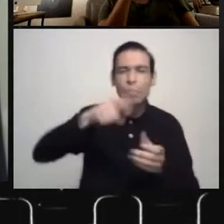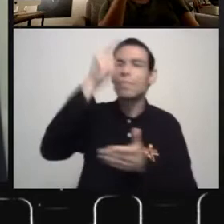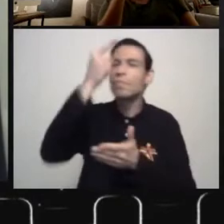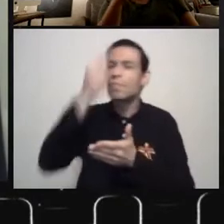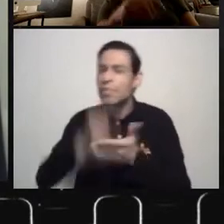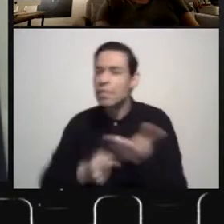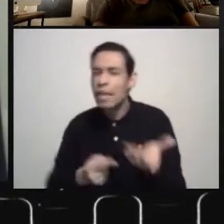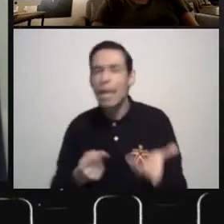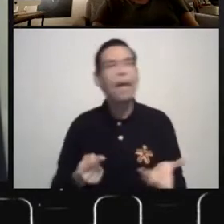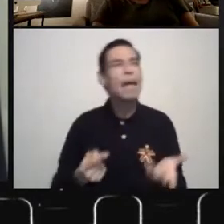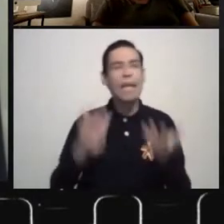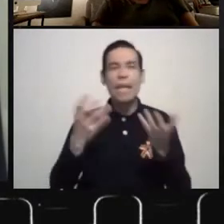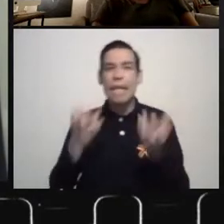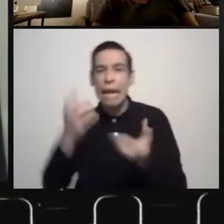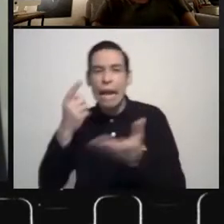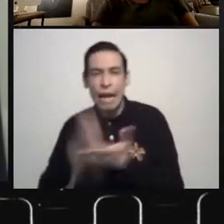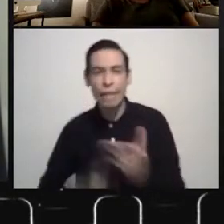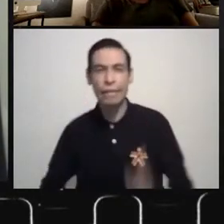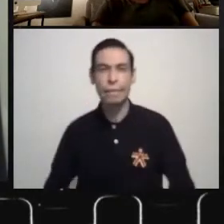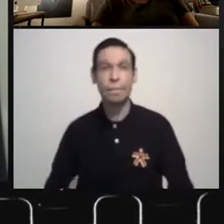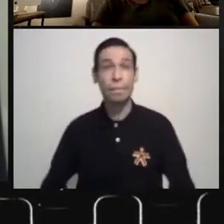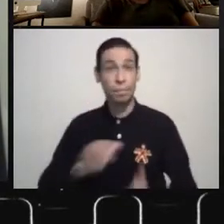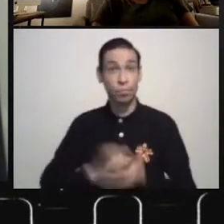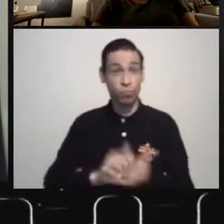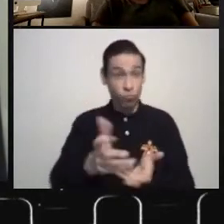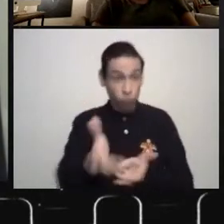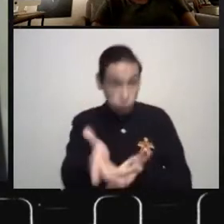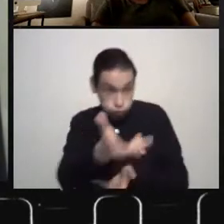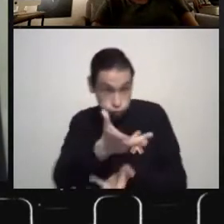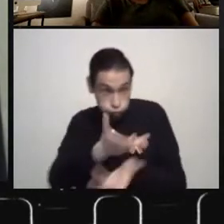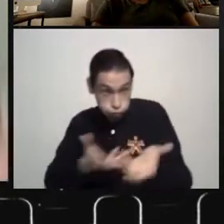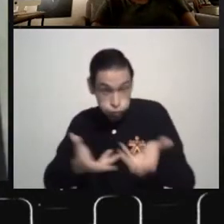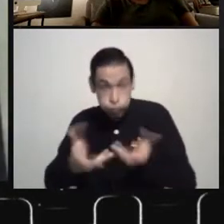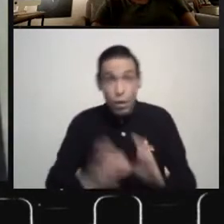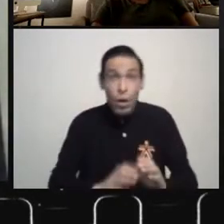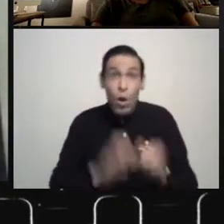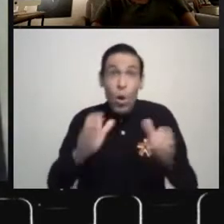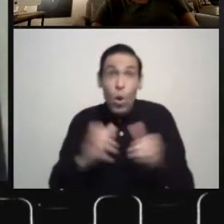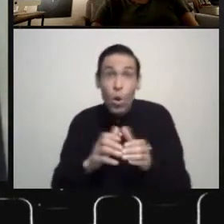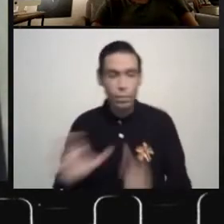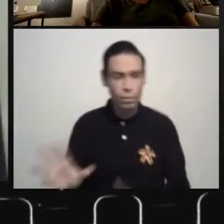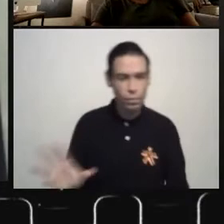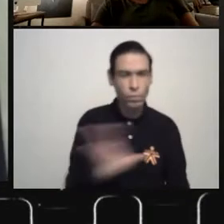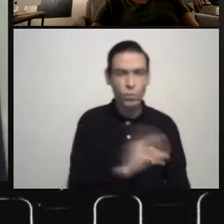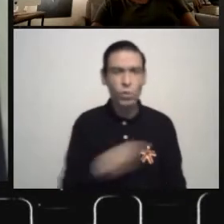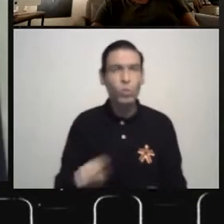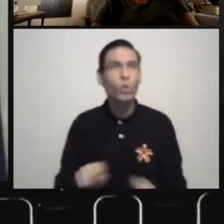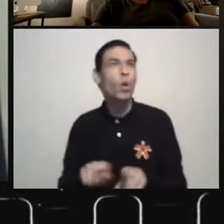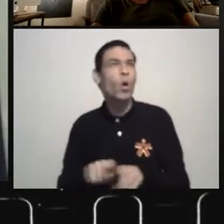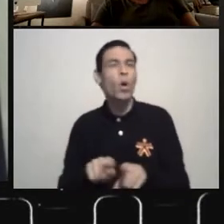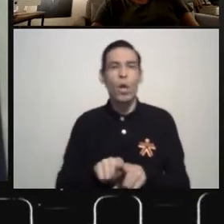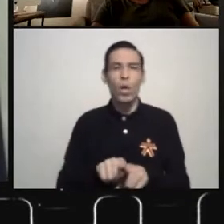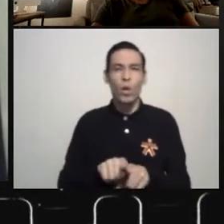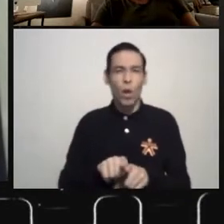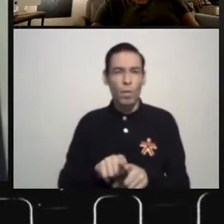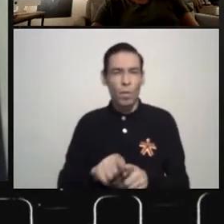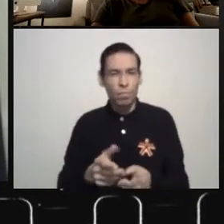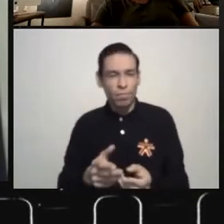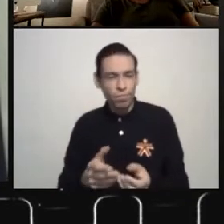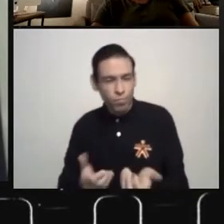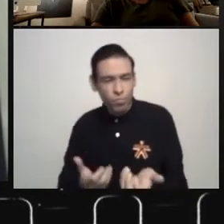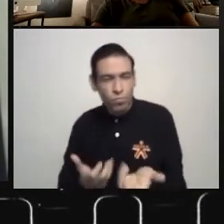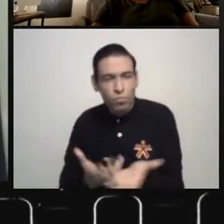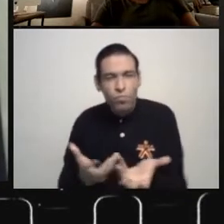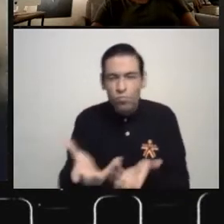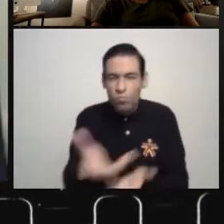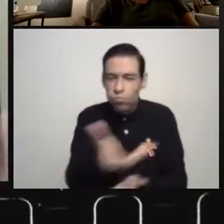finalmente, en esa relación con su equipo, es que todo el mundo aporta lo mejor, porque al final la película